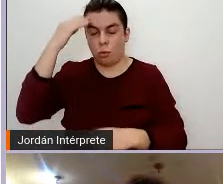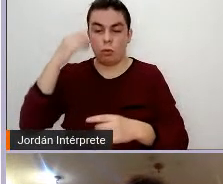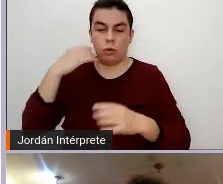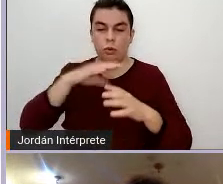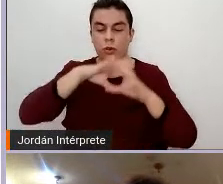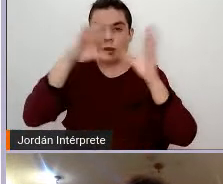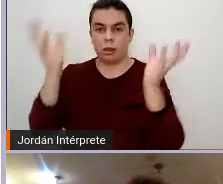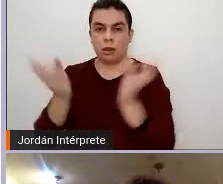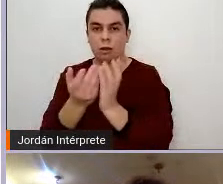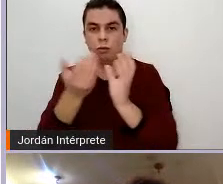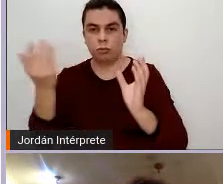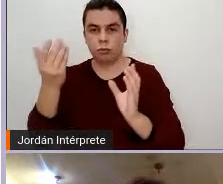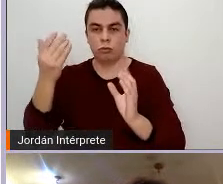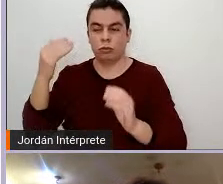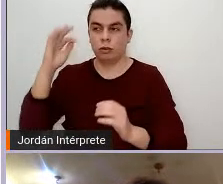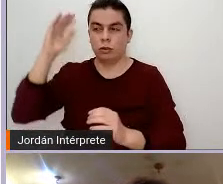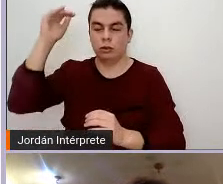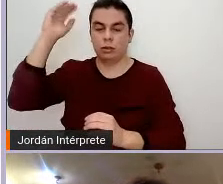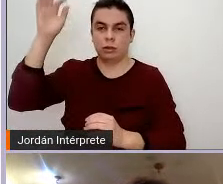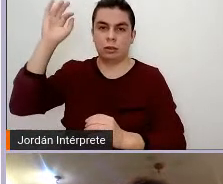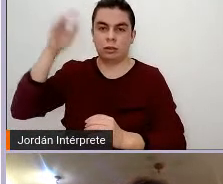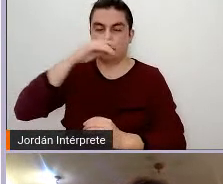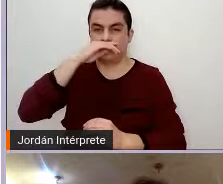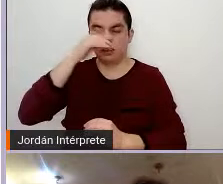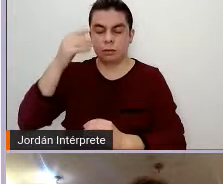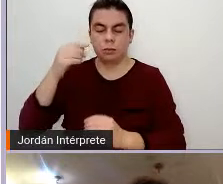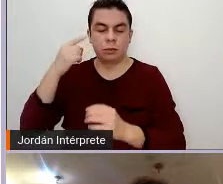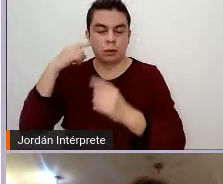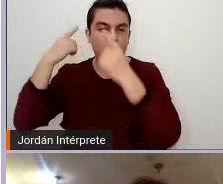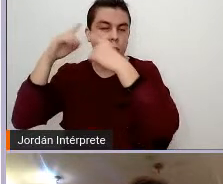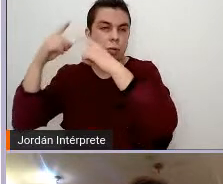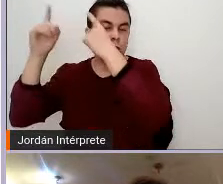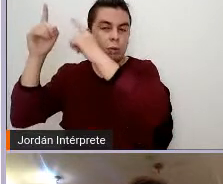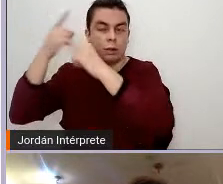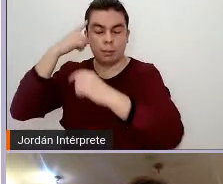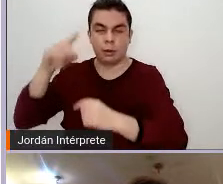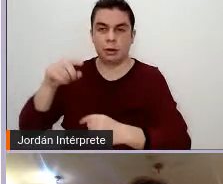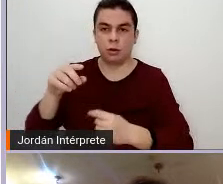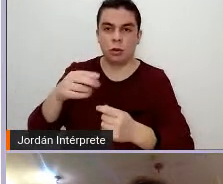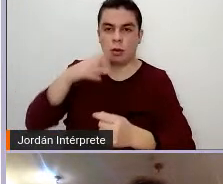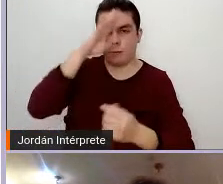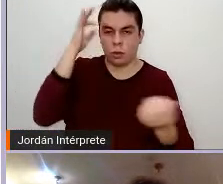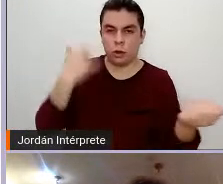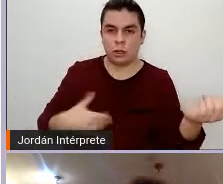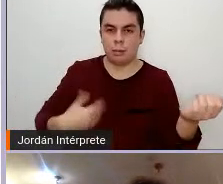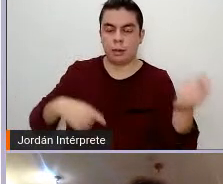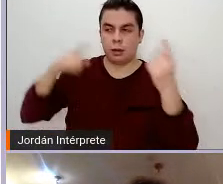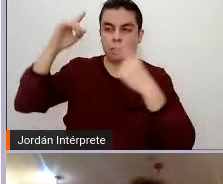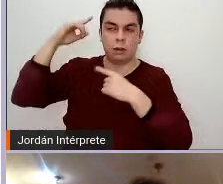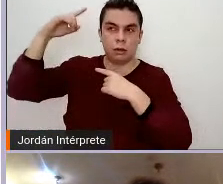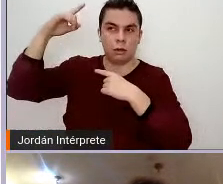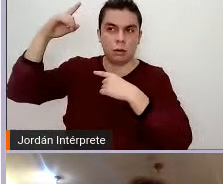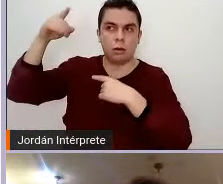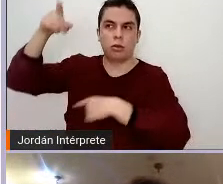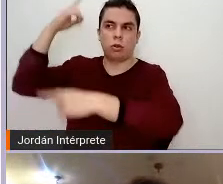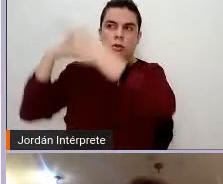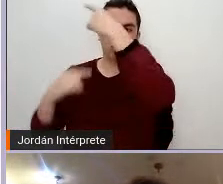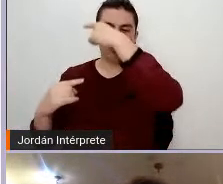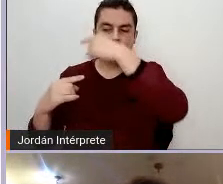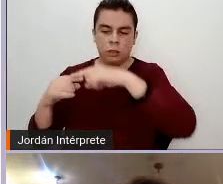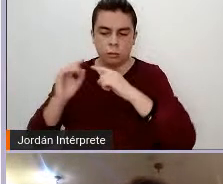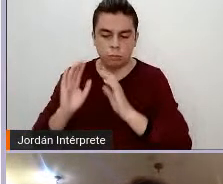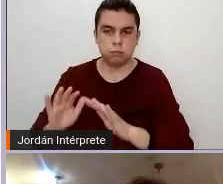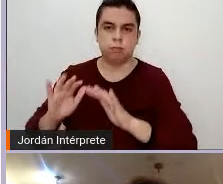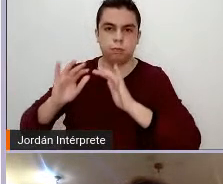el procedimiento convencional mediante el cual la línea musical inferior funciona como acompañamiento de la melodía en los registros